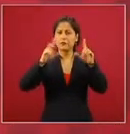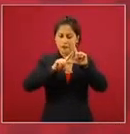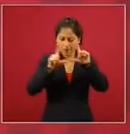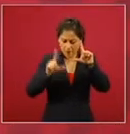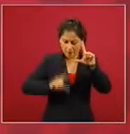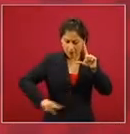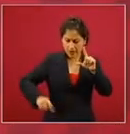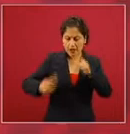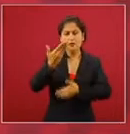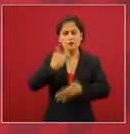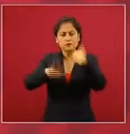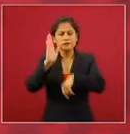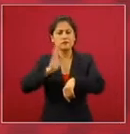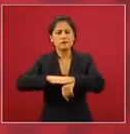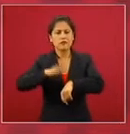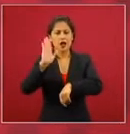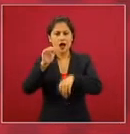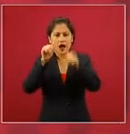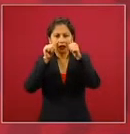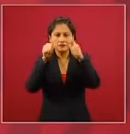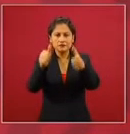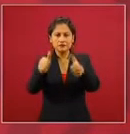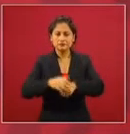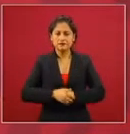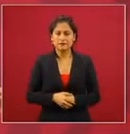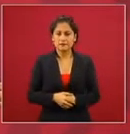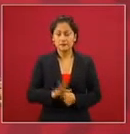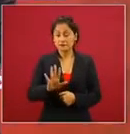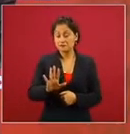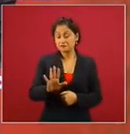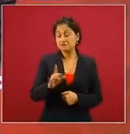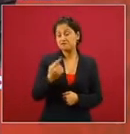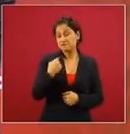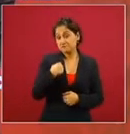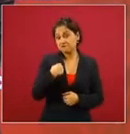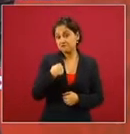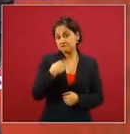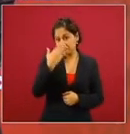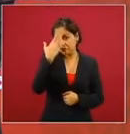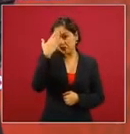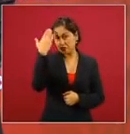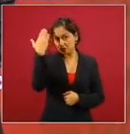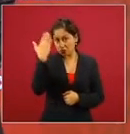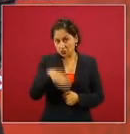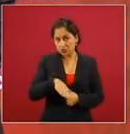A veces lo que molesta, pero nada más,